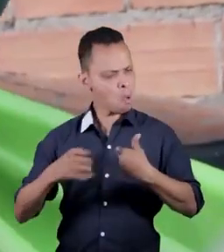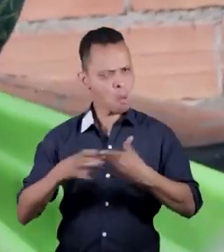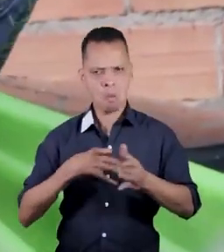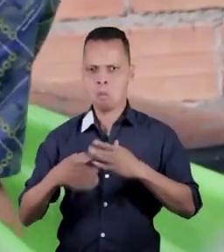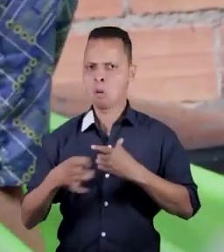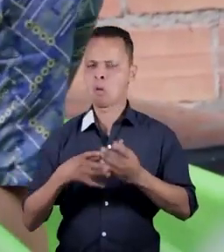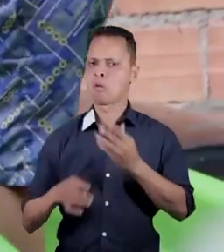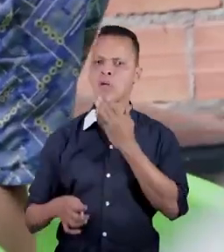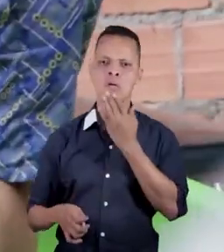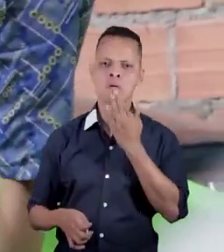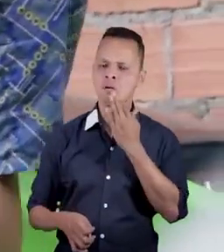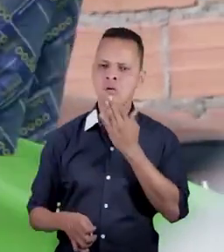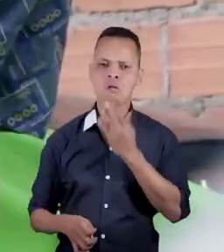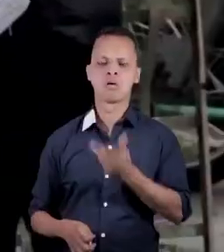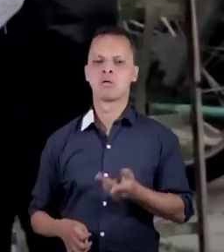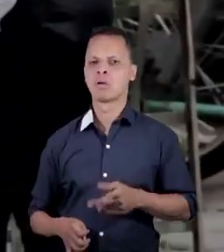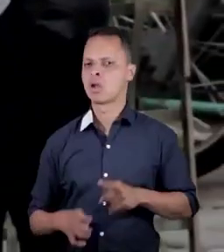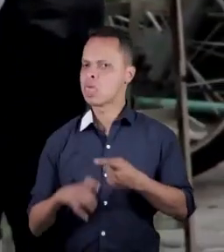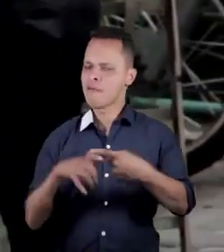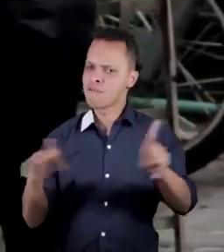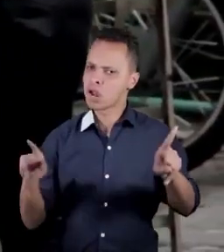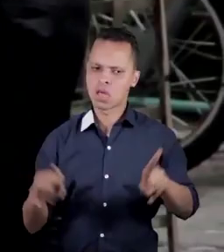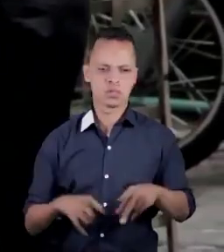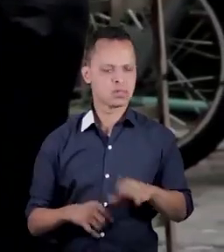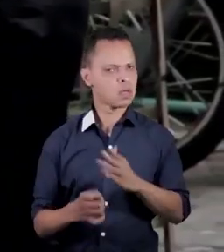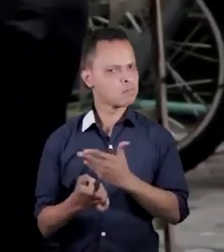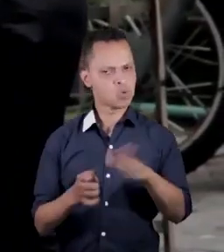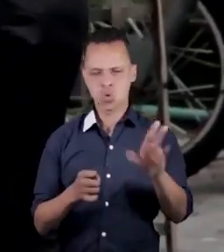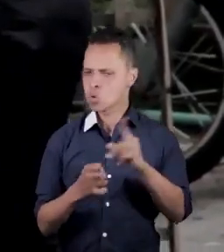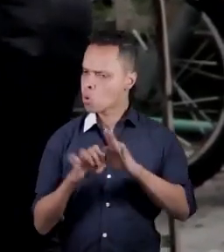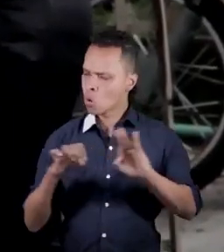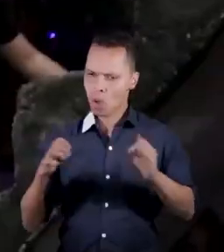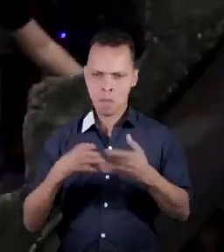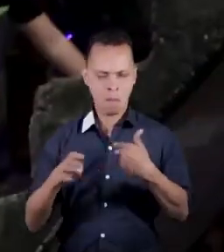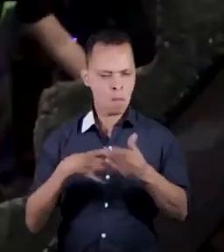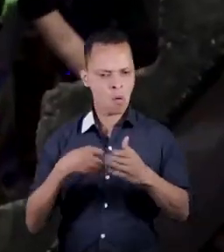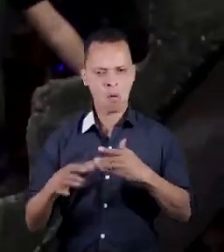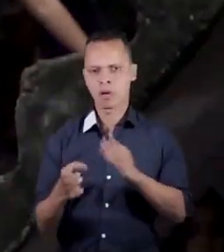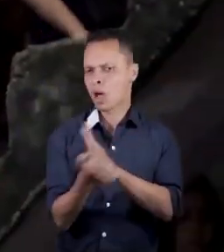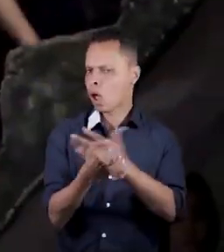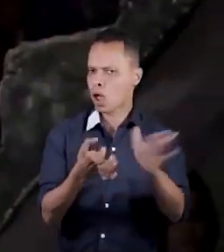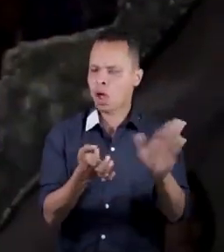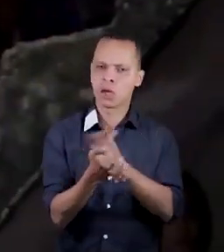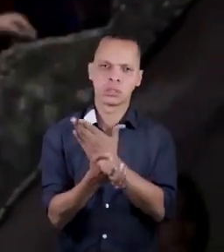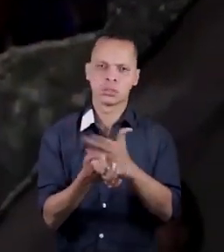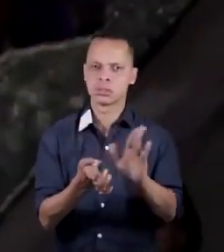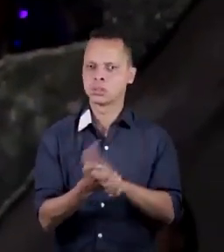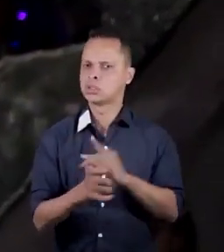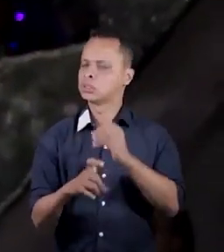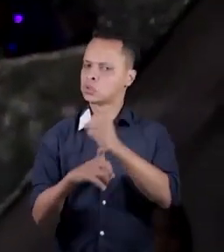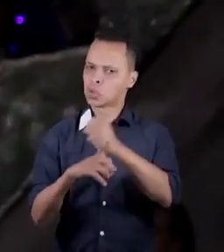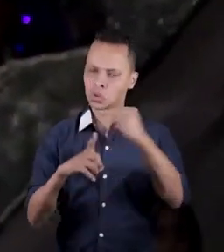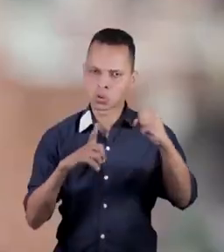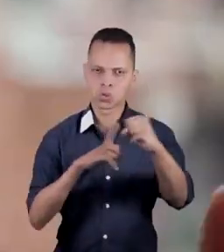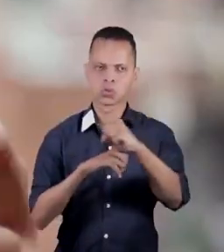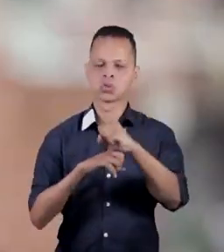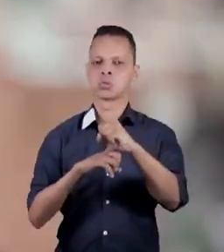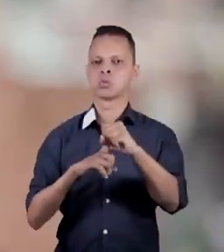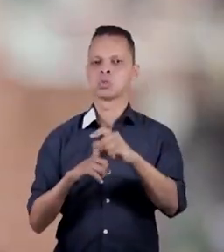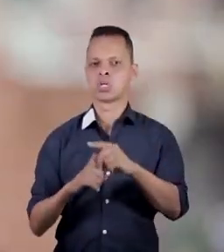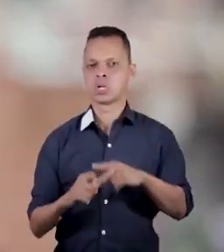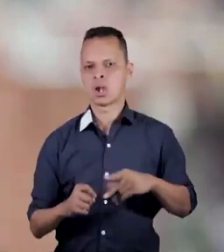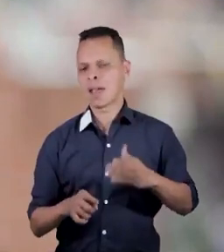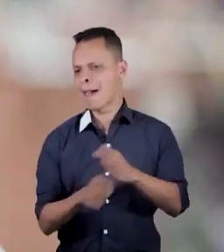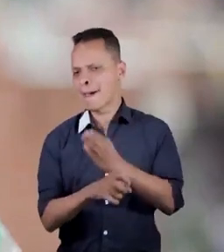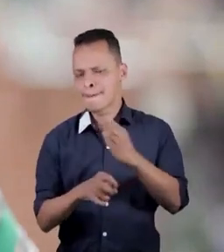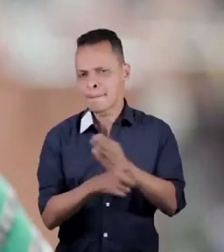tengamos ni las diferencias que tengamos cierto dejamos a un lado lo que es lo social que es